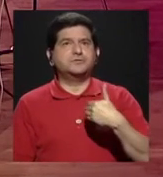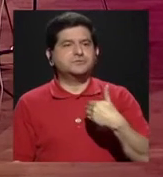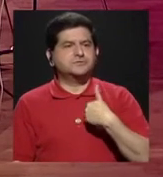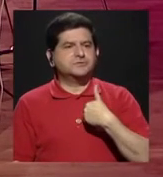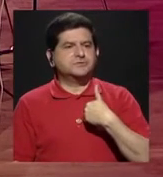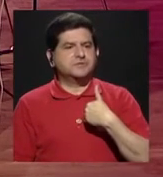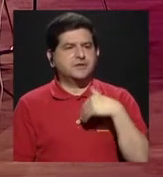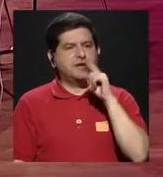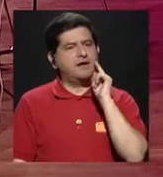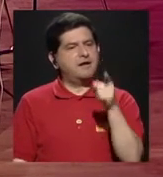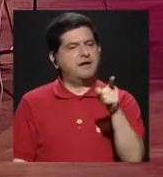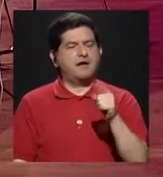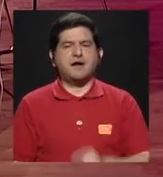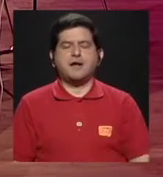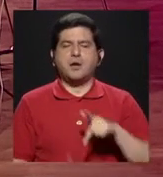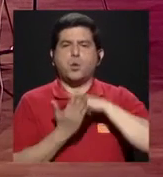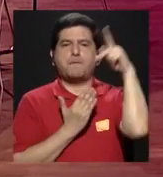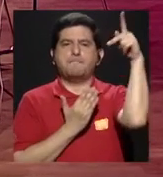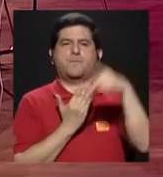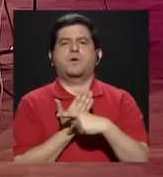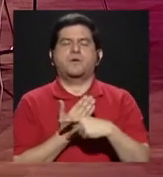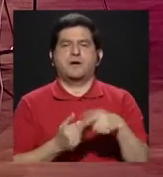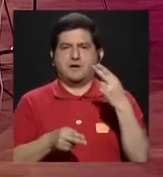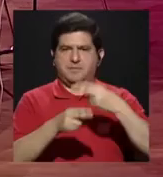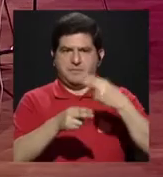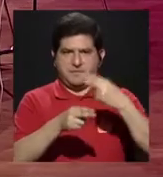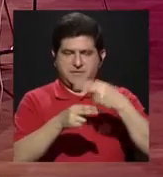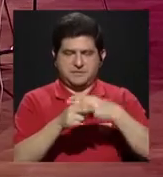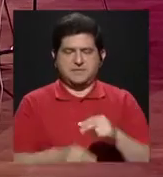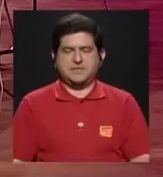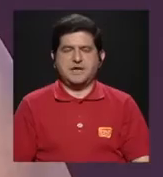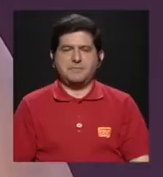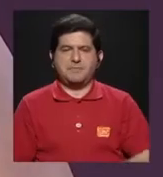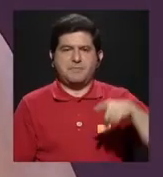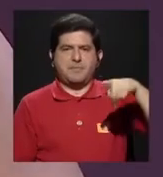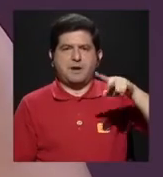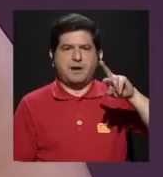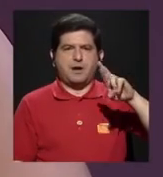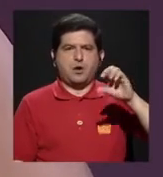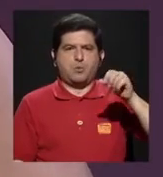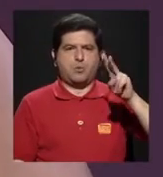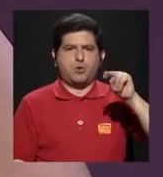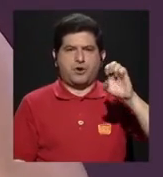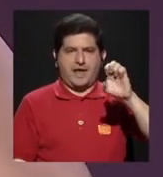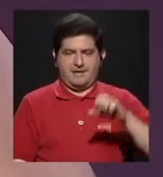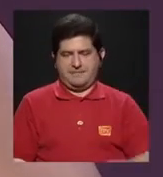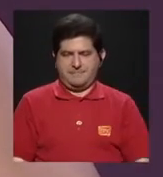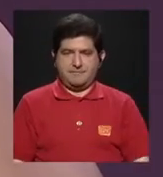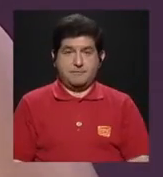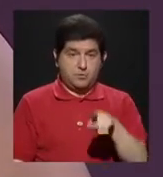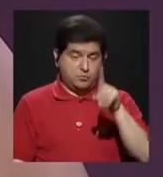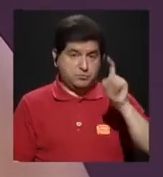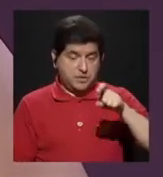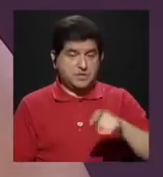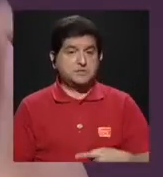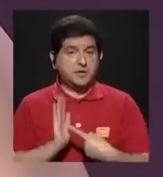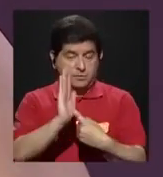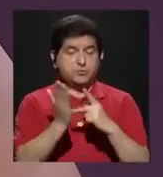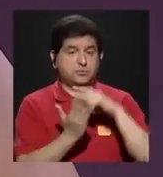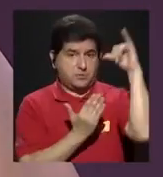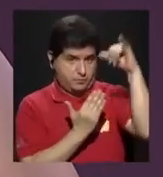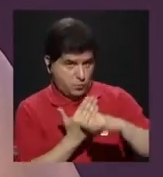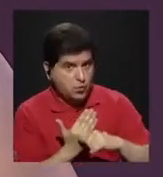en el Ministerio de Trabajo tiene un programa, ¿verdad?, que se llama PRONAE. Y usted tiene que presentar